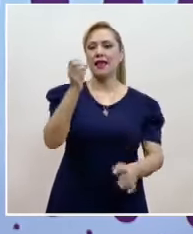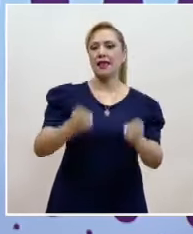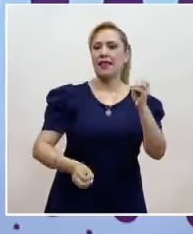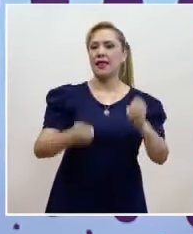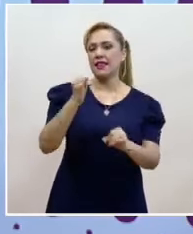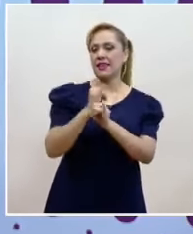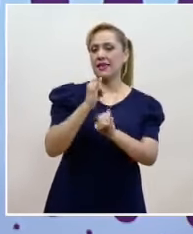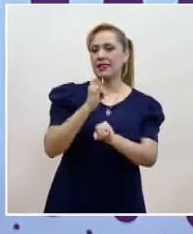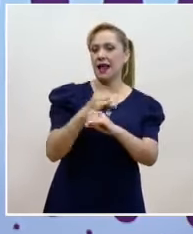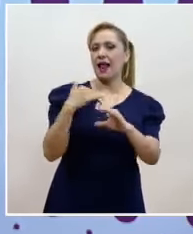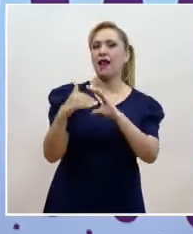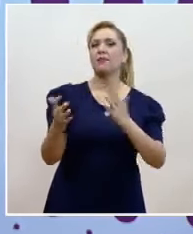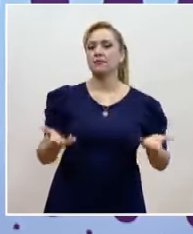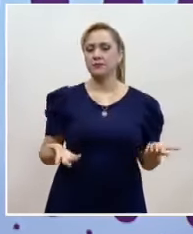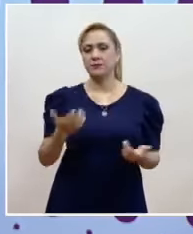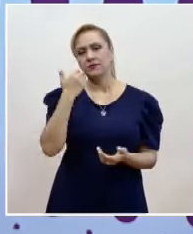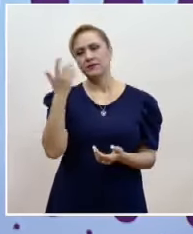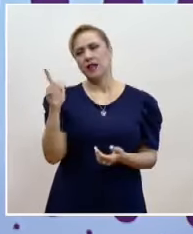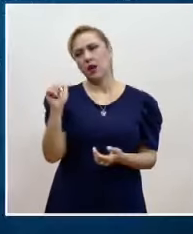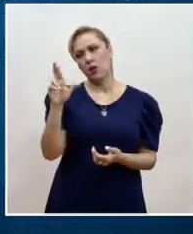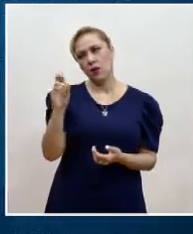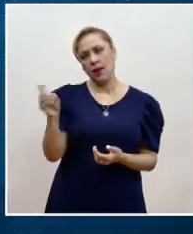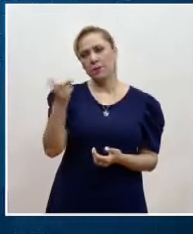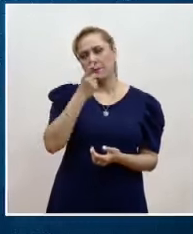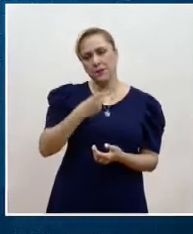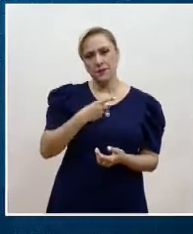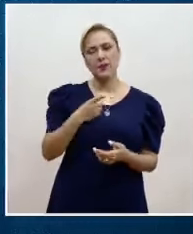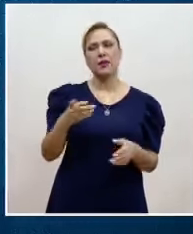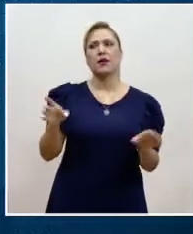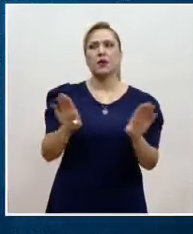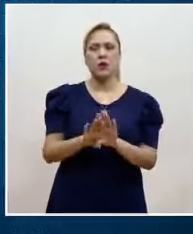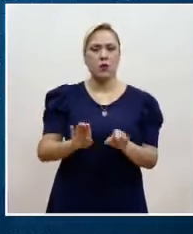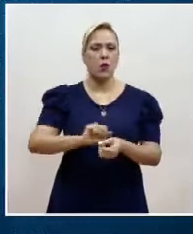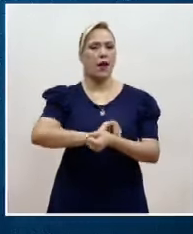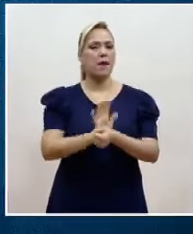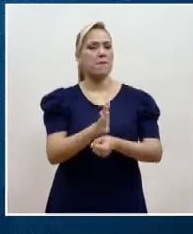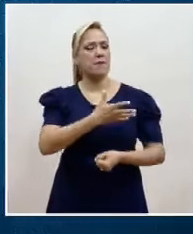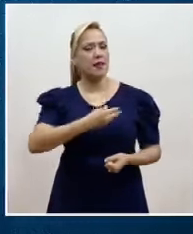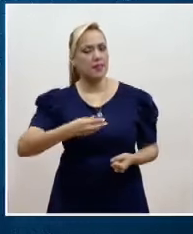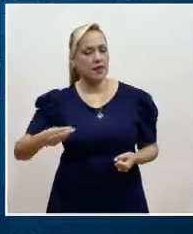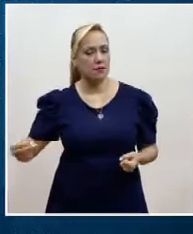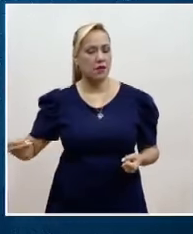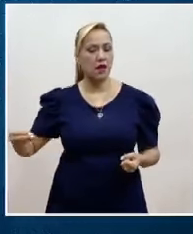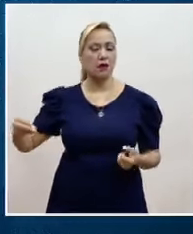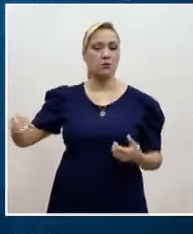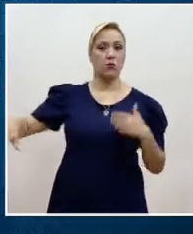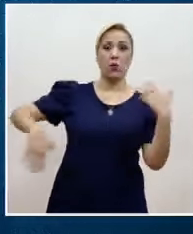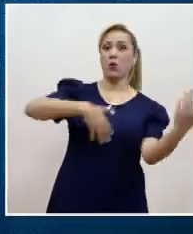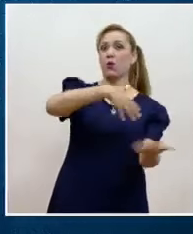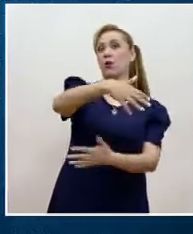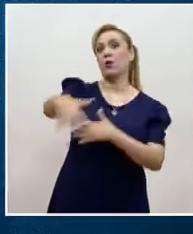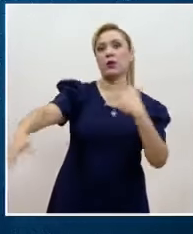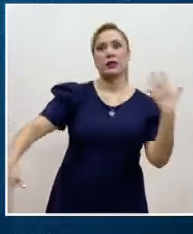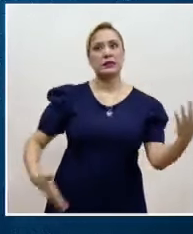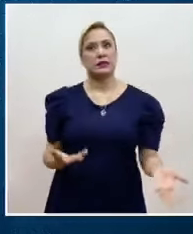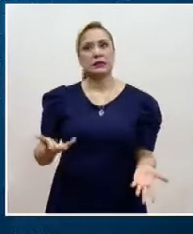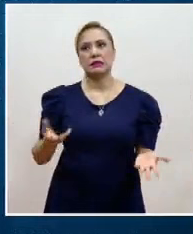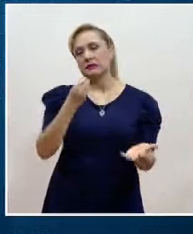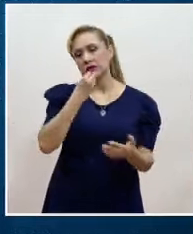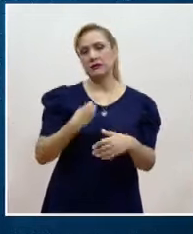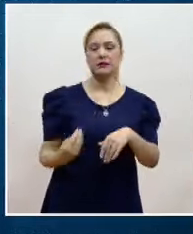conversación contigo y nos contaras, ya se ha mencionado, cómo la pandemia detonó, digamos, procesos